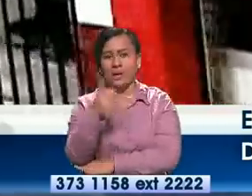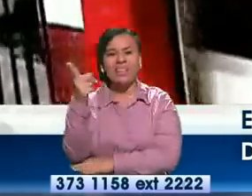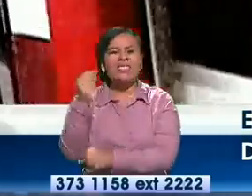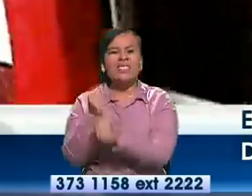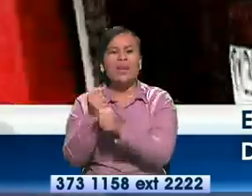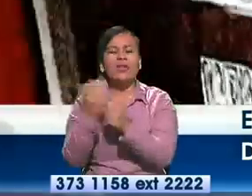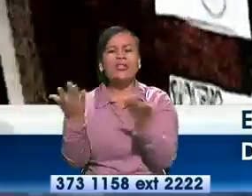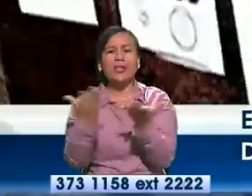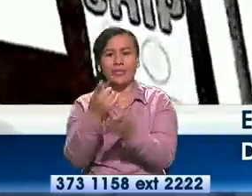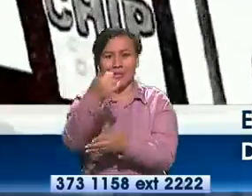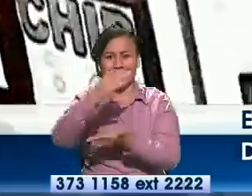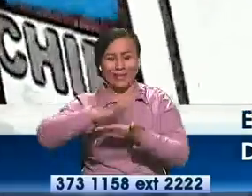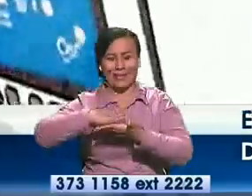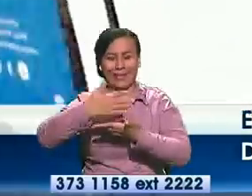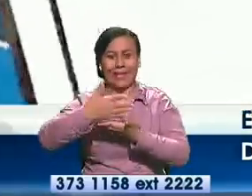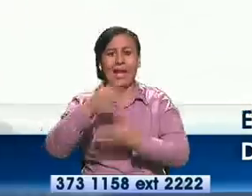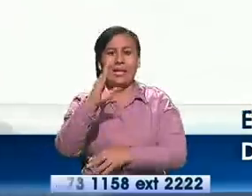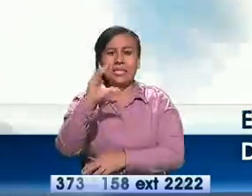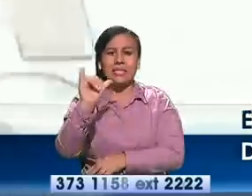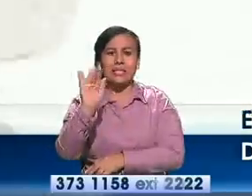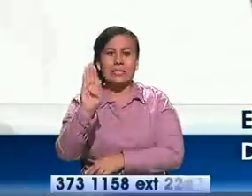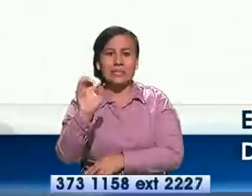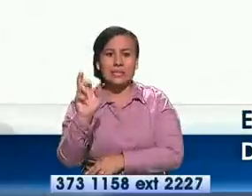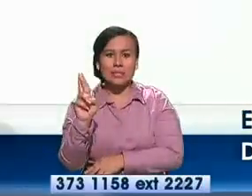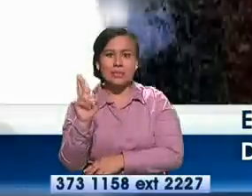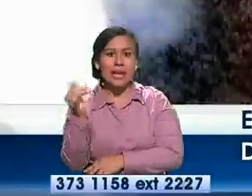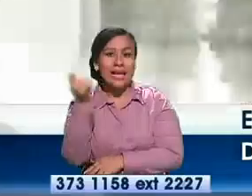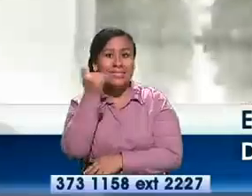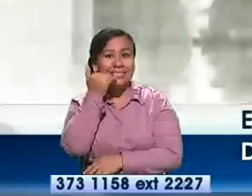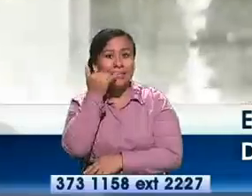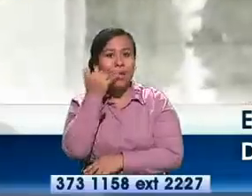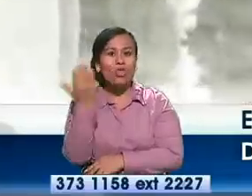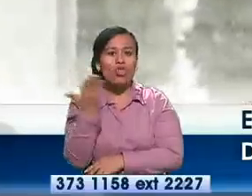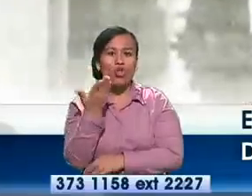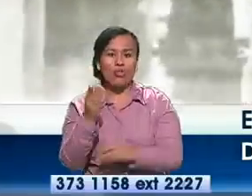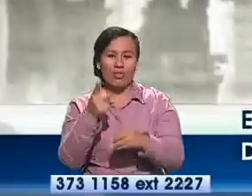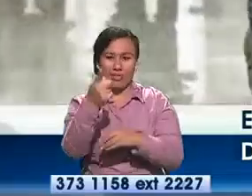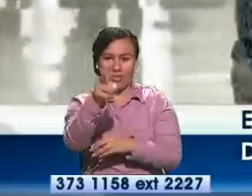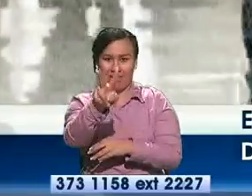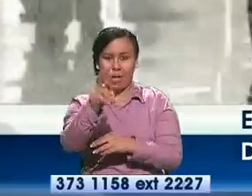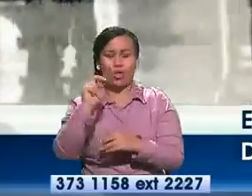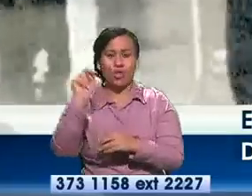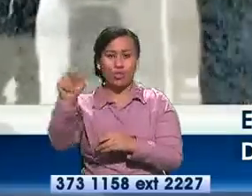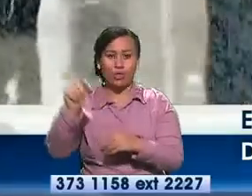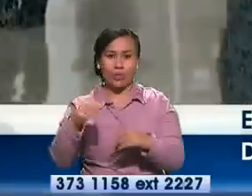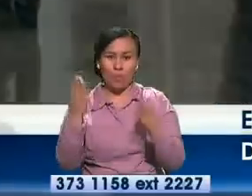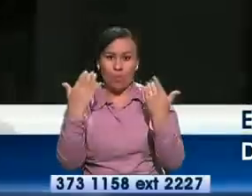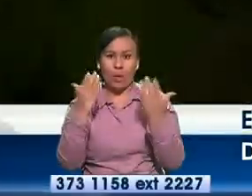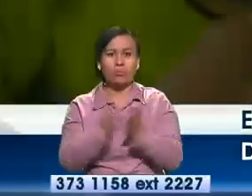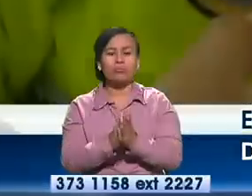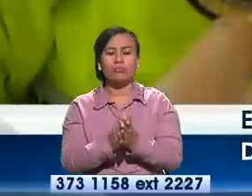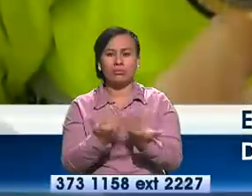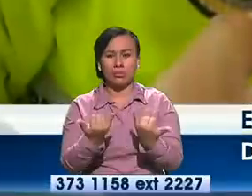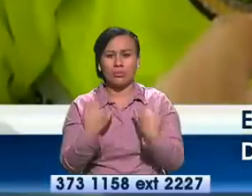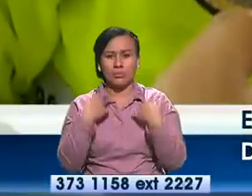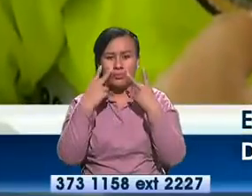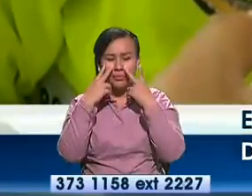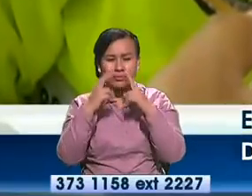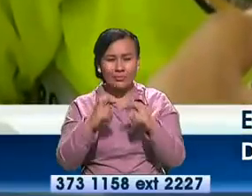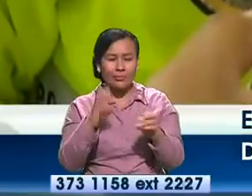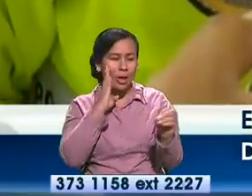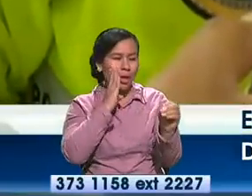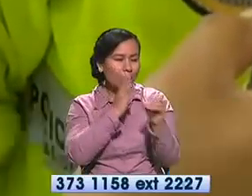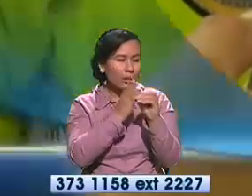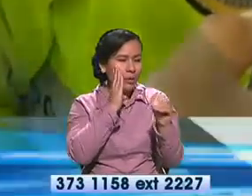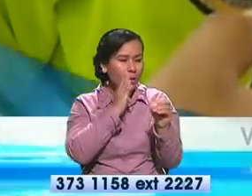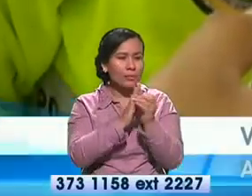un cyber en la entrada de la 8 para que no quede registro de su movimiento. Se le pidió la denuncia respectiva, de igual al colegio,